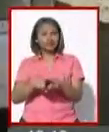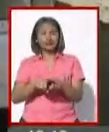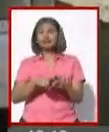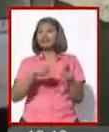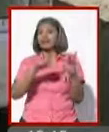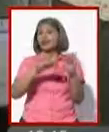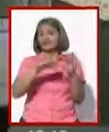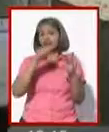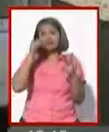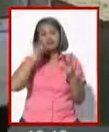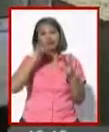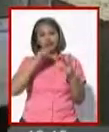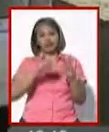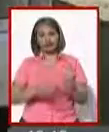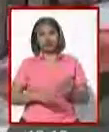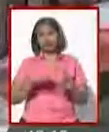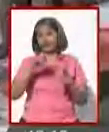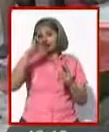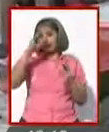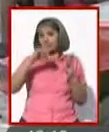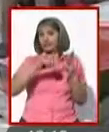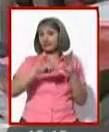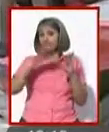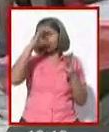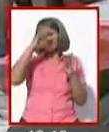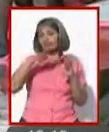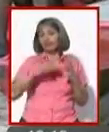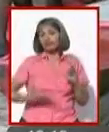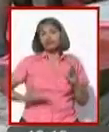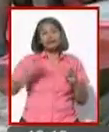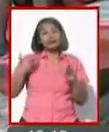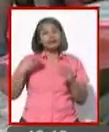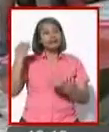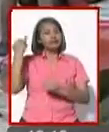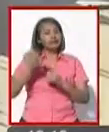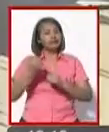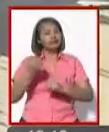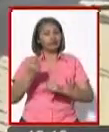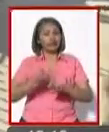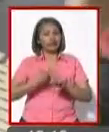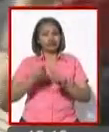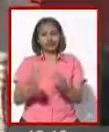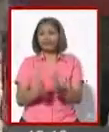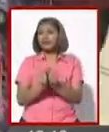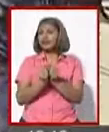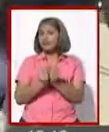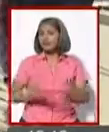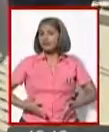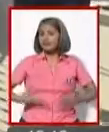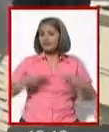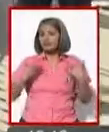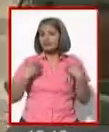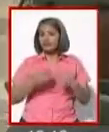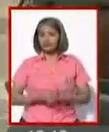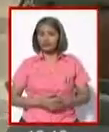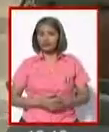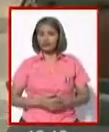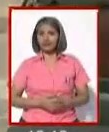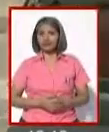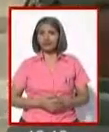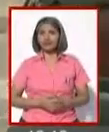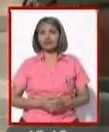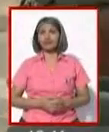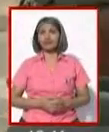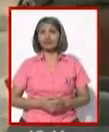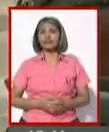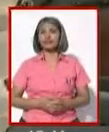la víctima con quien este sujeto se encontraba viviendo los últimos meses. Vivía con la persona a quien quitó